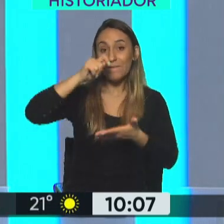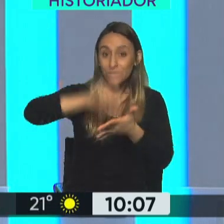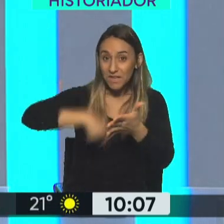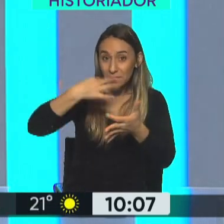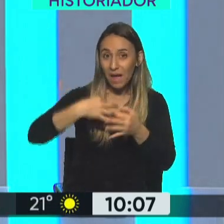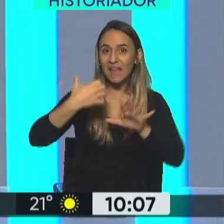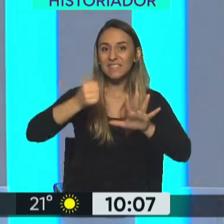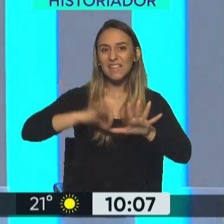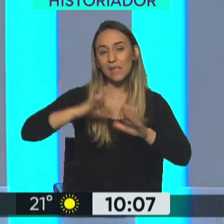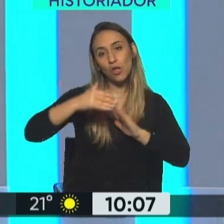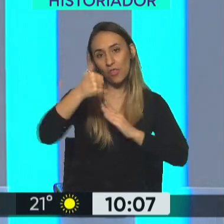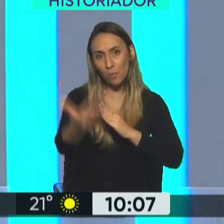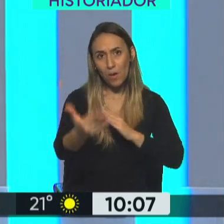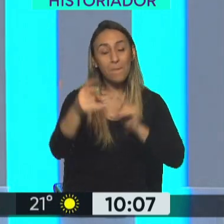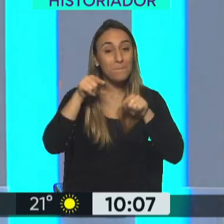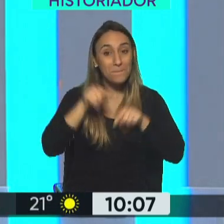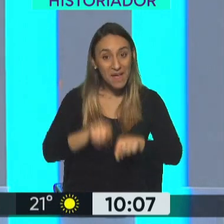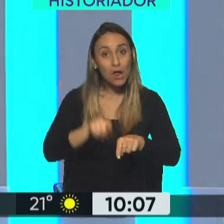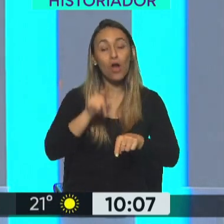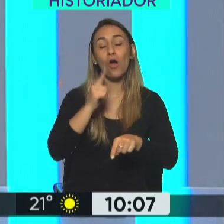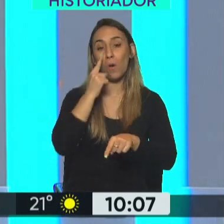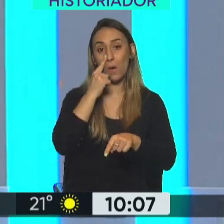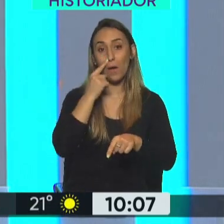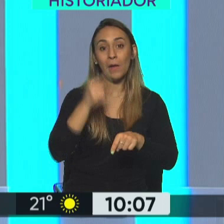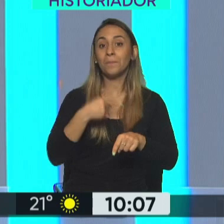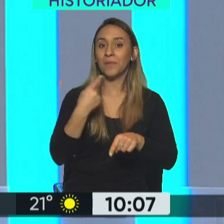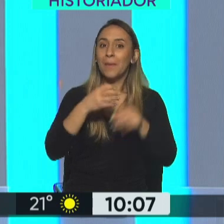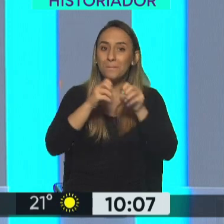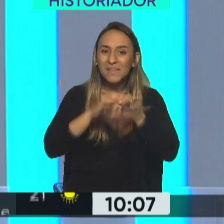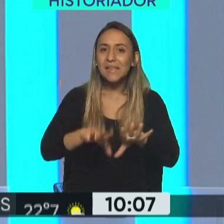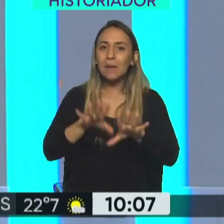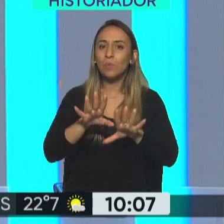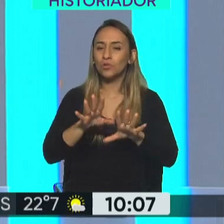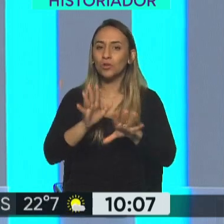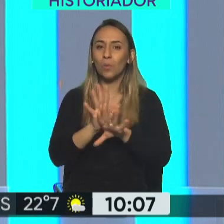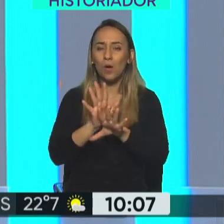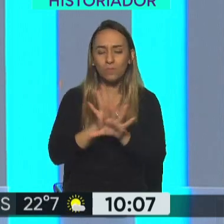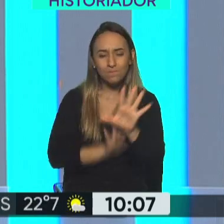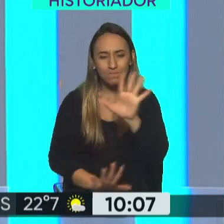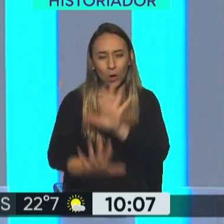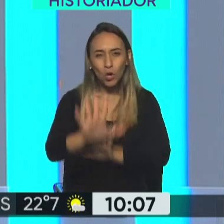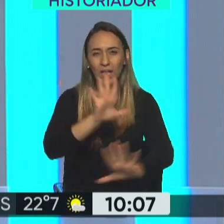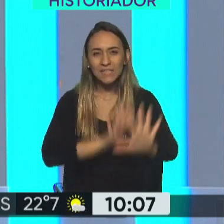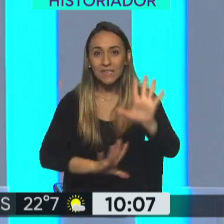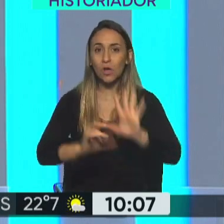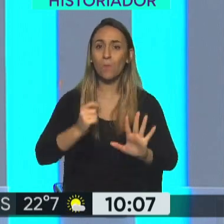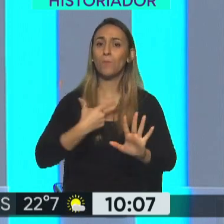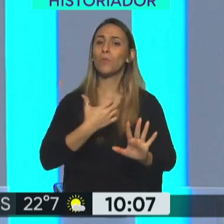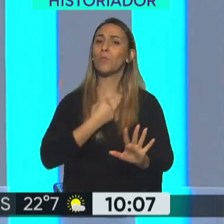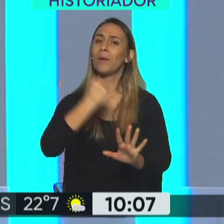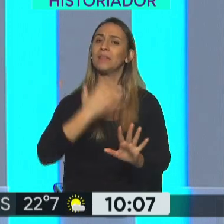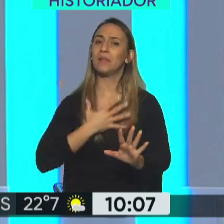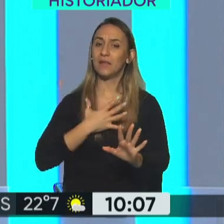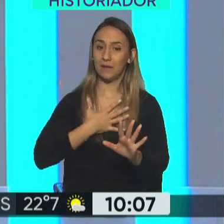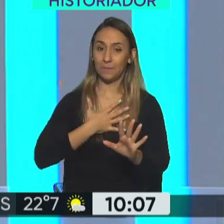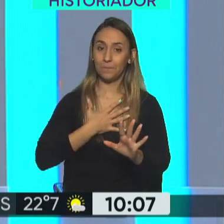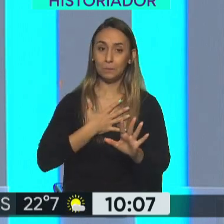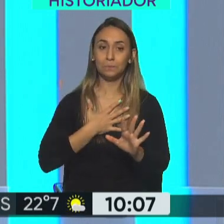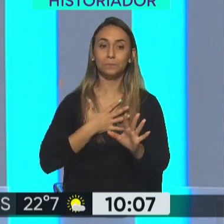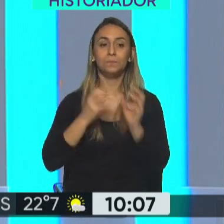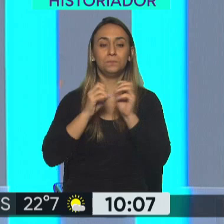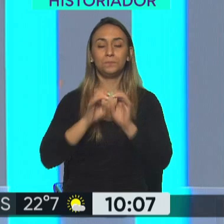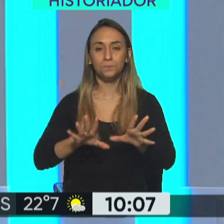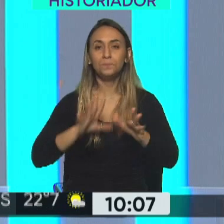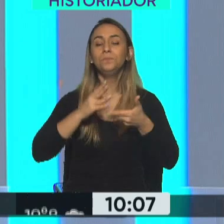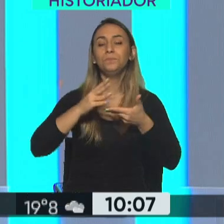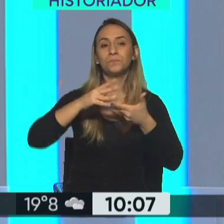es el día que empezamos a autogestionarnos. Se tomó la decisión de revolucionar el